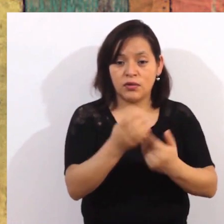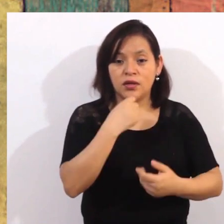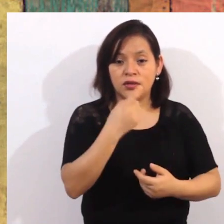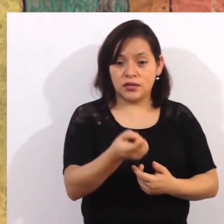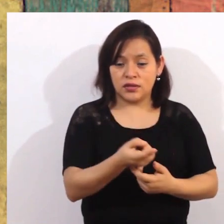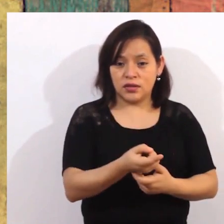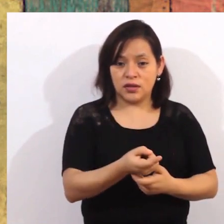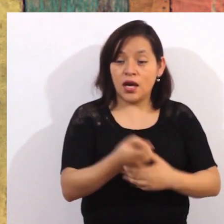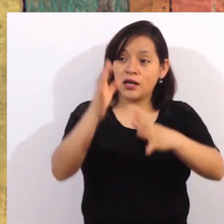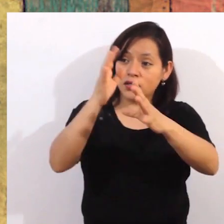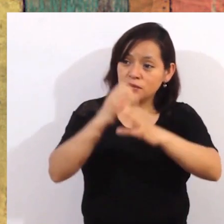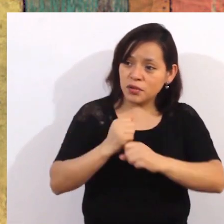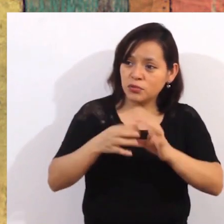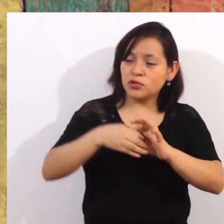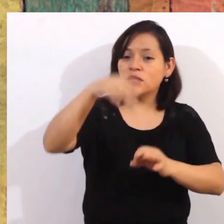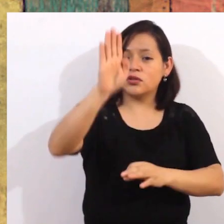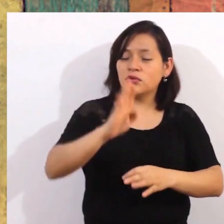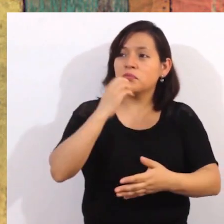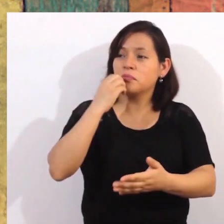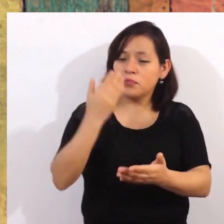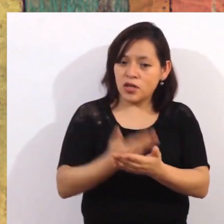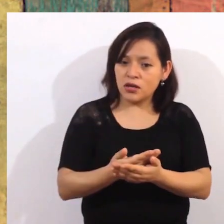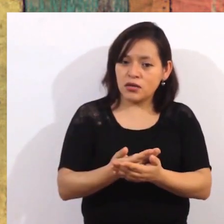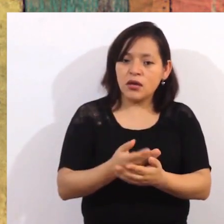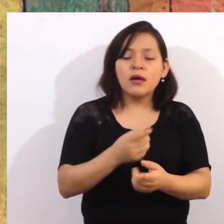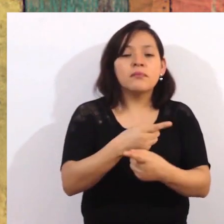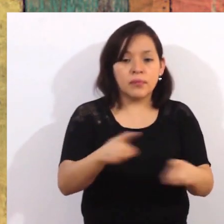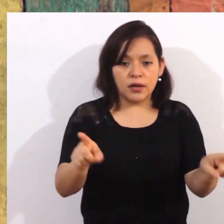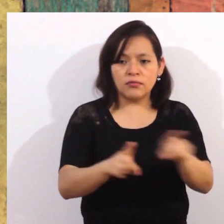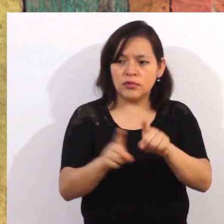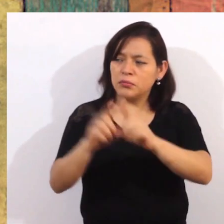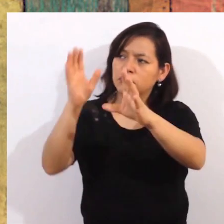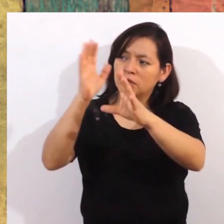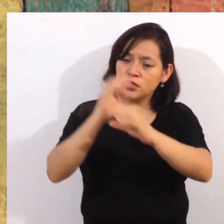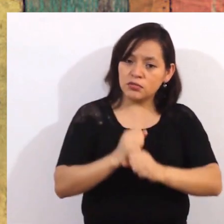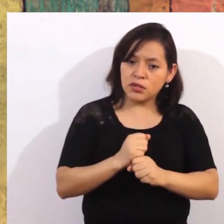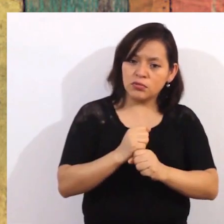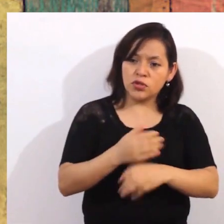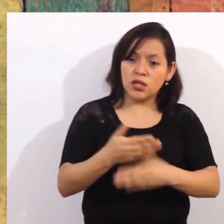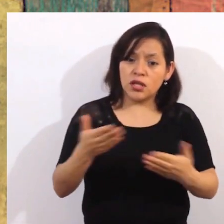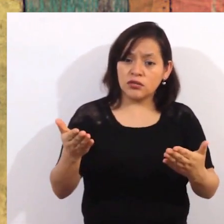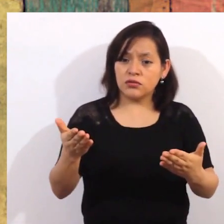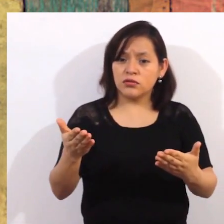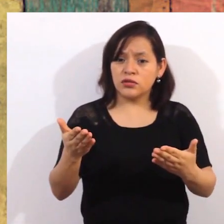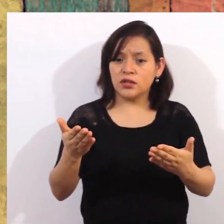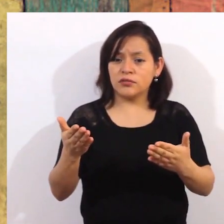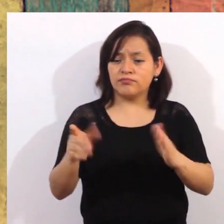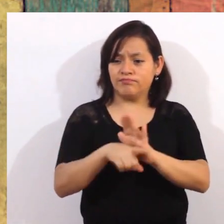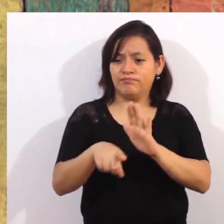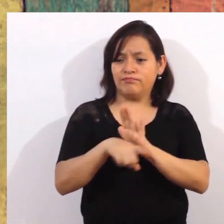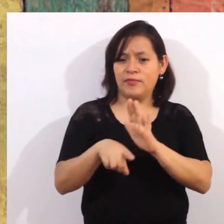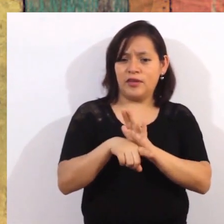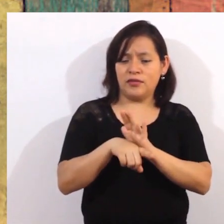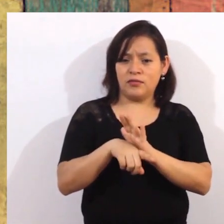estas cosas, no solamente el bien, también recibiremos aún las experiencias malas, porque Él es justo, correcto y verdadero.